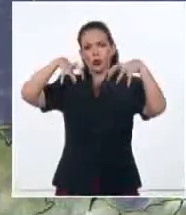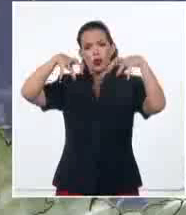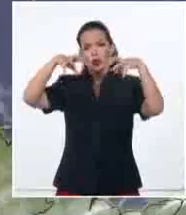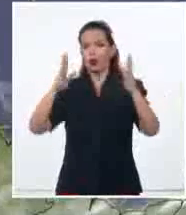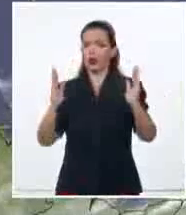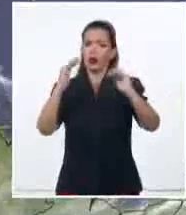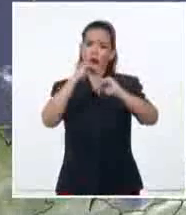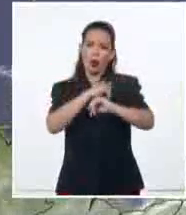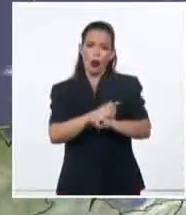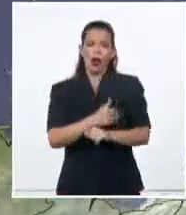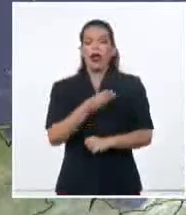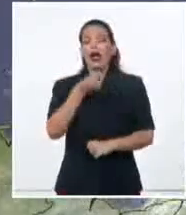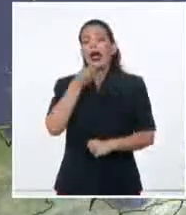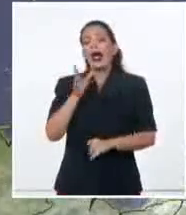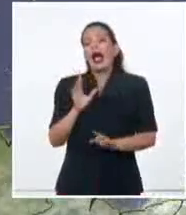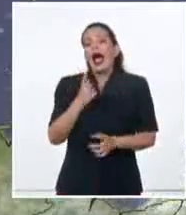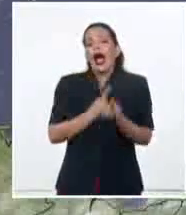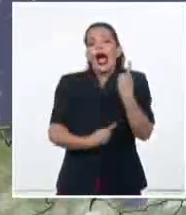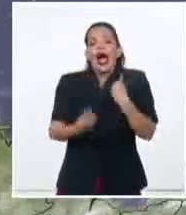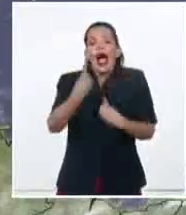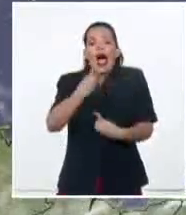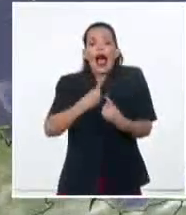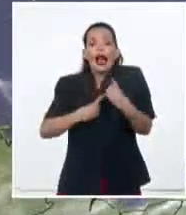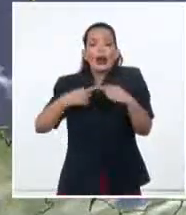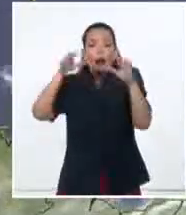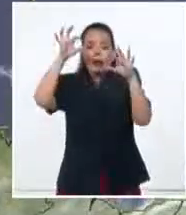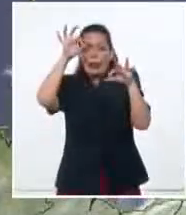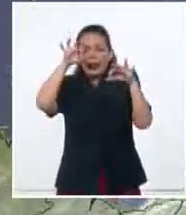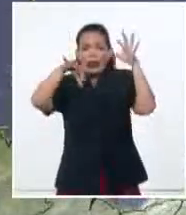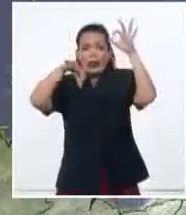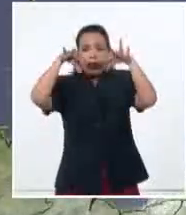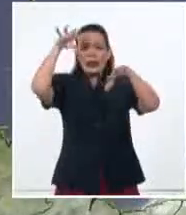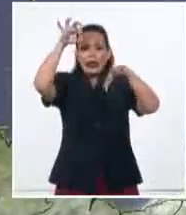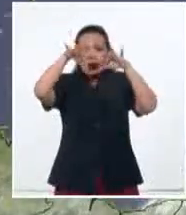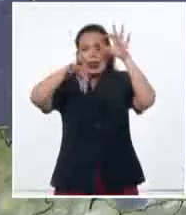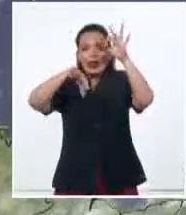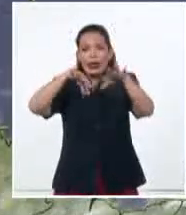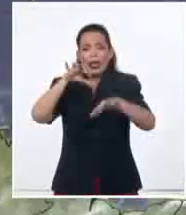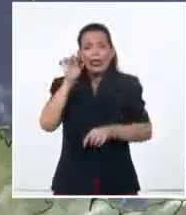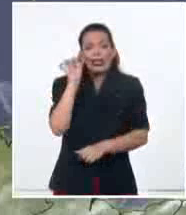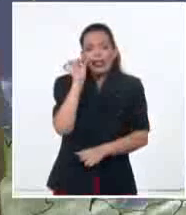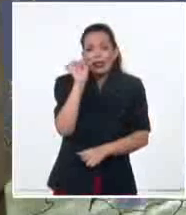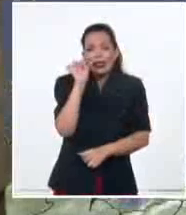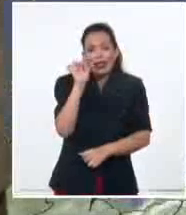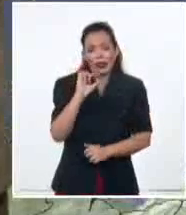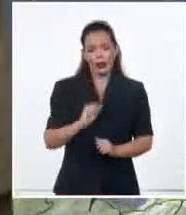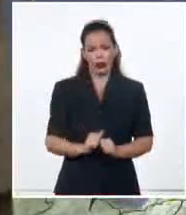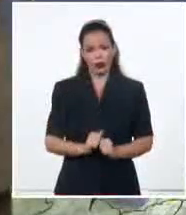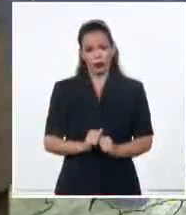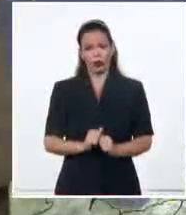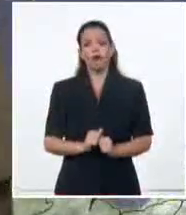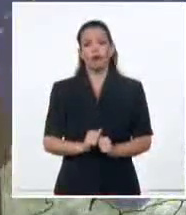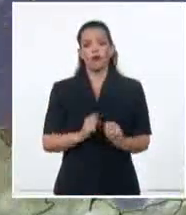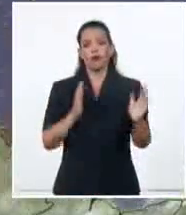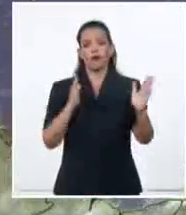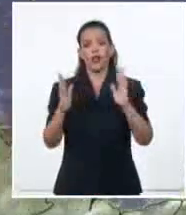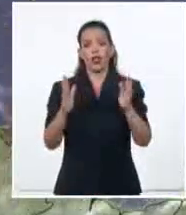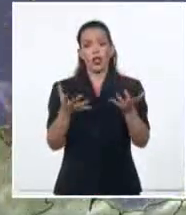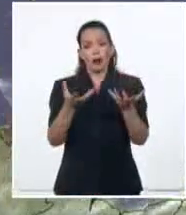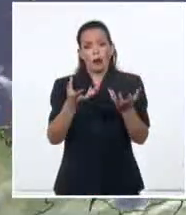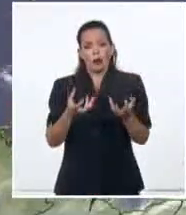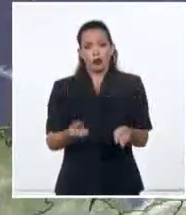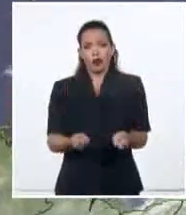algunos chubascos aislados, los acumulados no superan el milímetro, o sea que la seca continúa y bueno, estaremos así en las